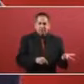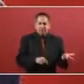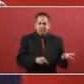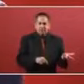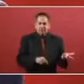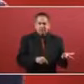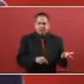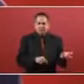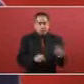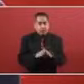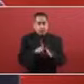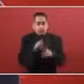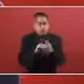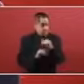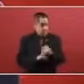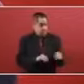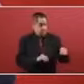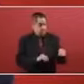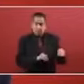y ahí